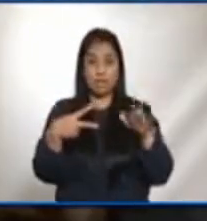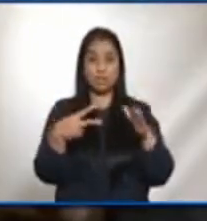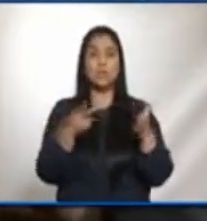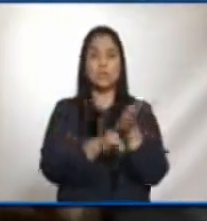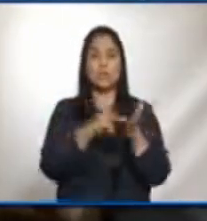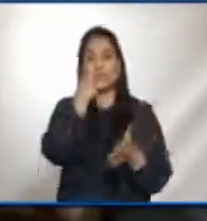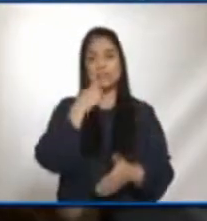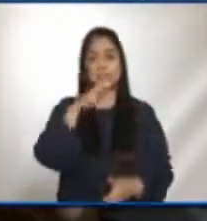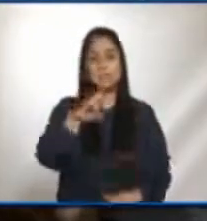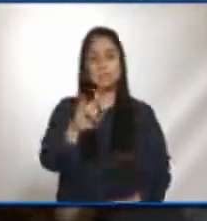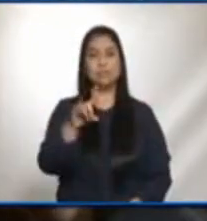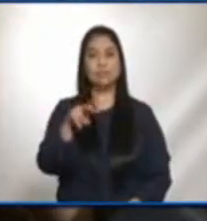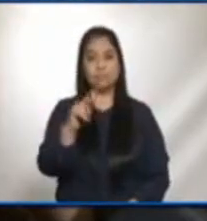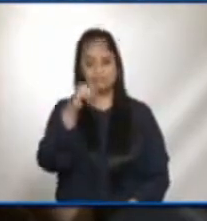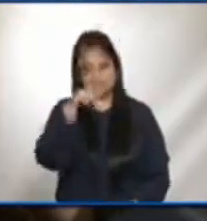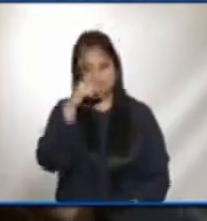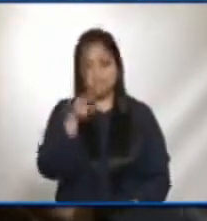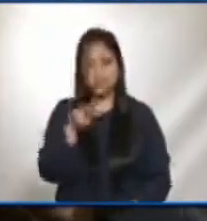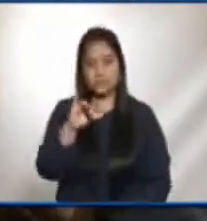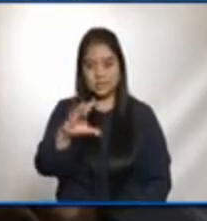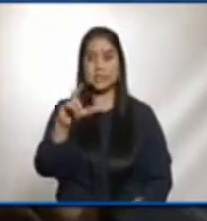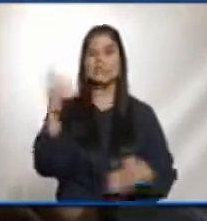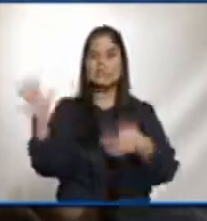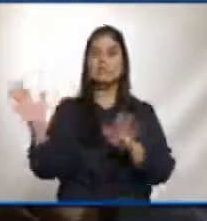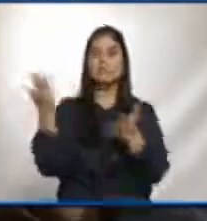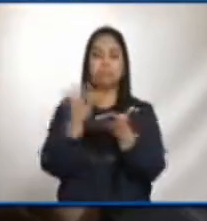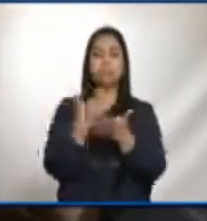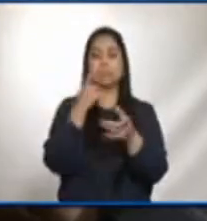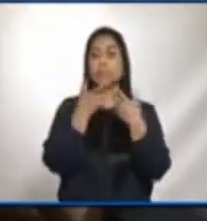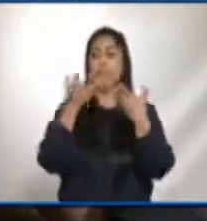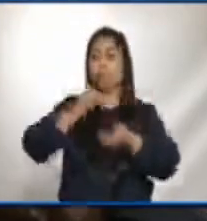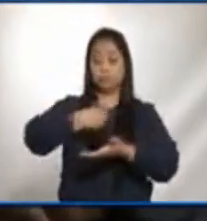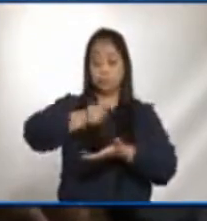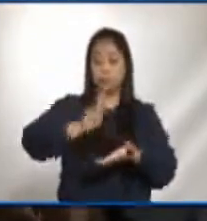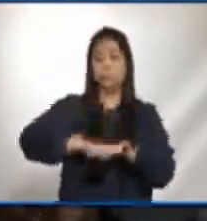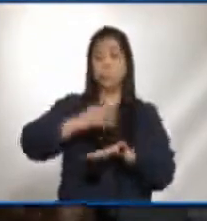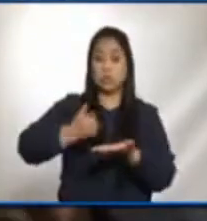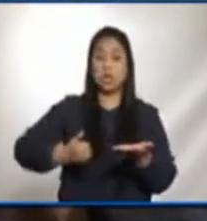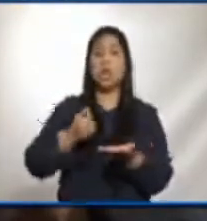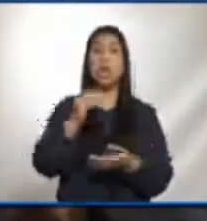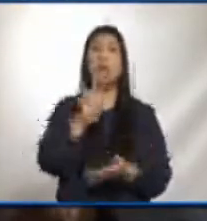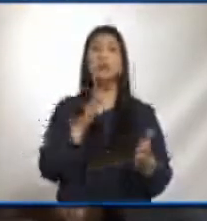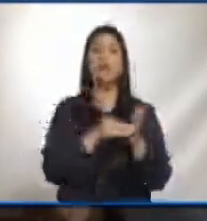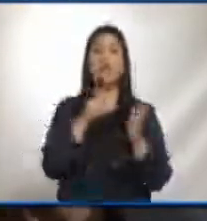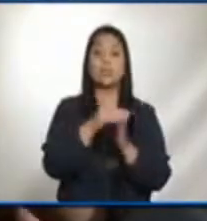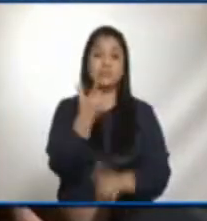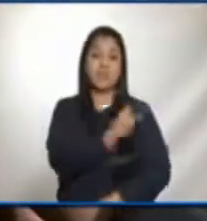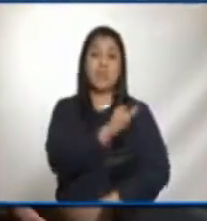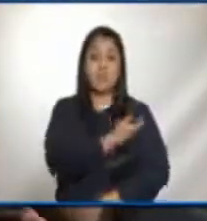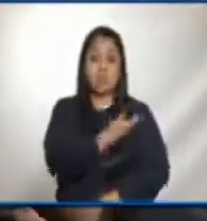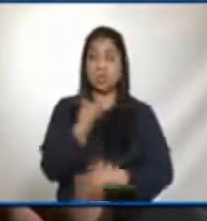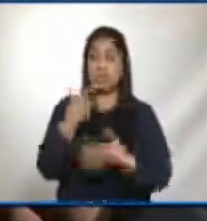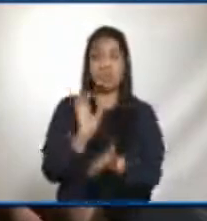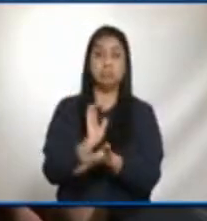principiar a suplir a la población. Se ha hecho ya el contrato con Sputnik de 4 millones de vacunas. Estamos a la espera nada más de